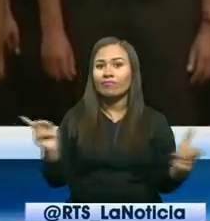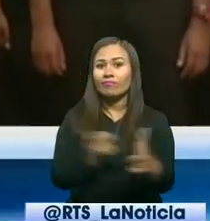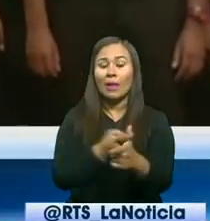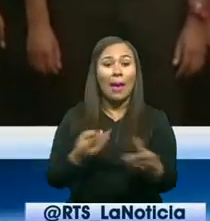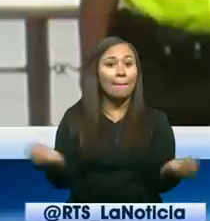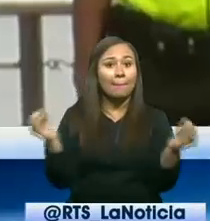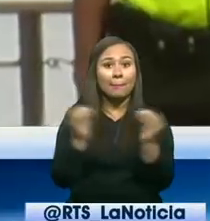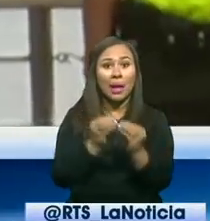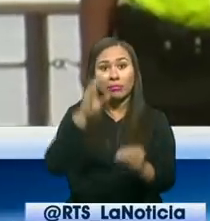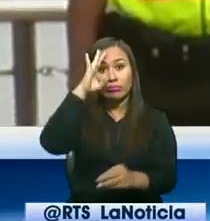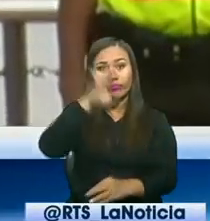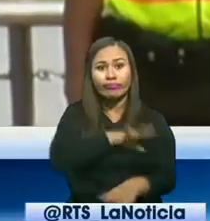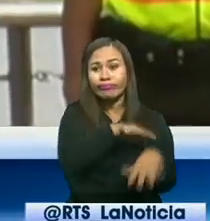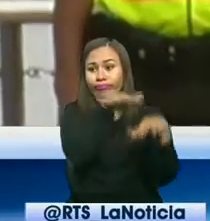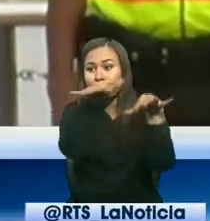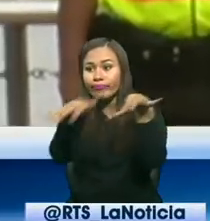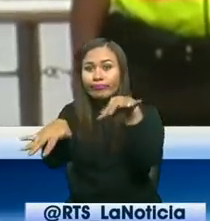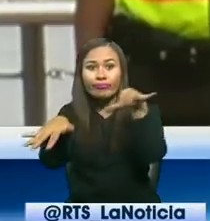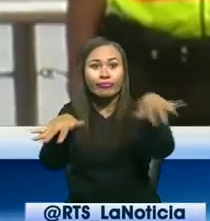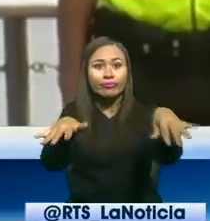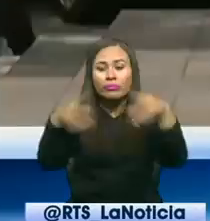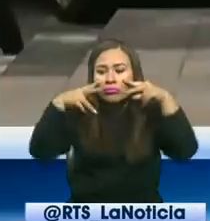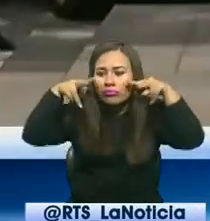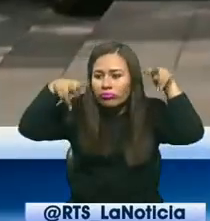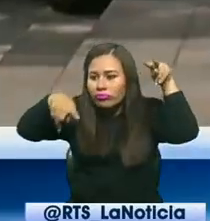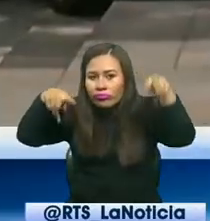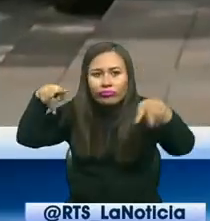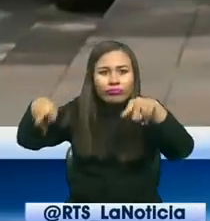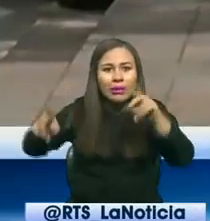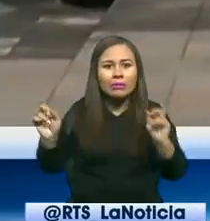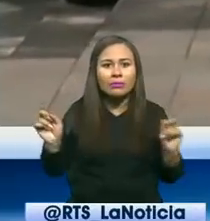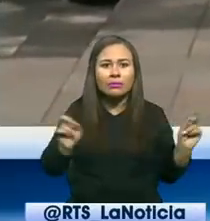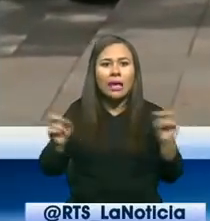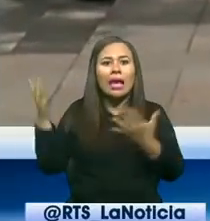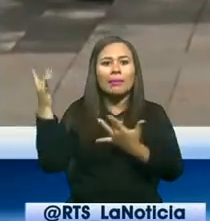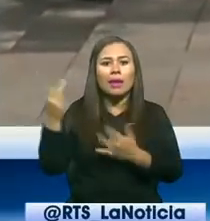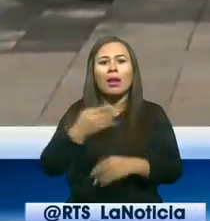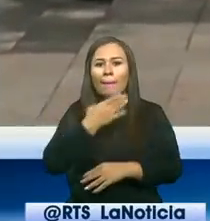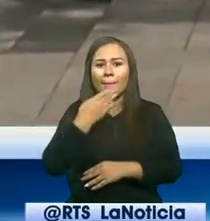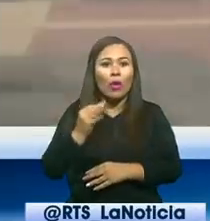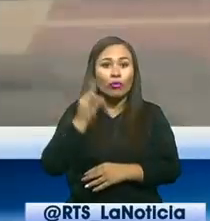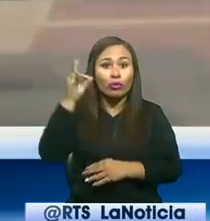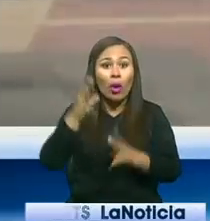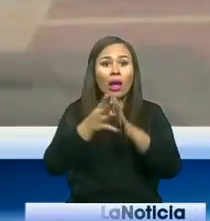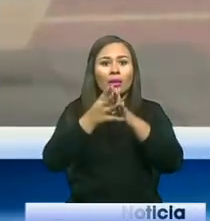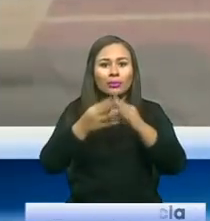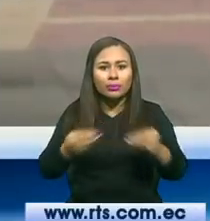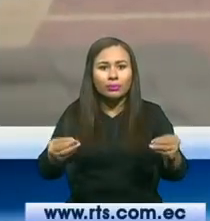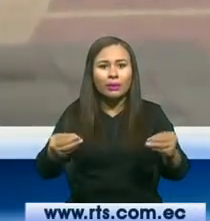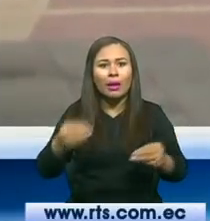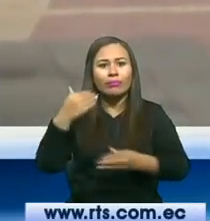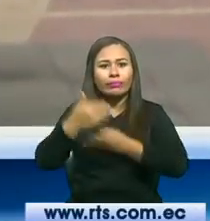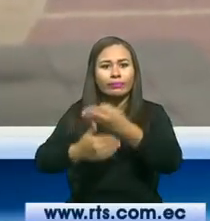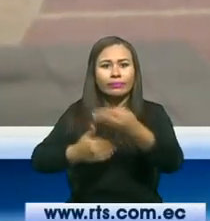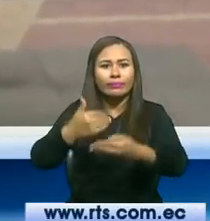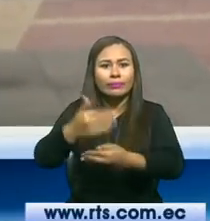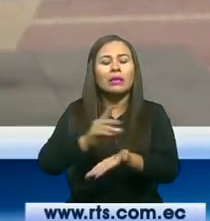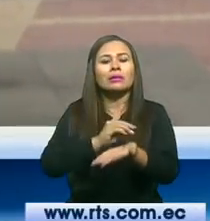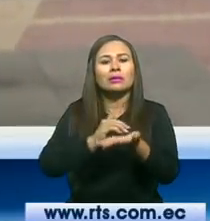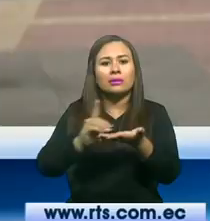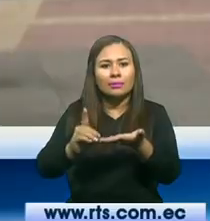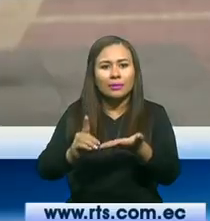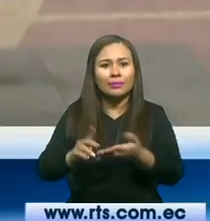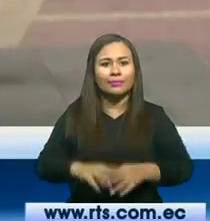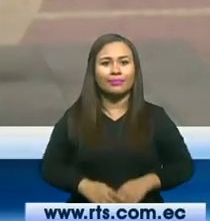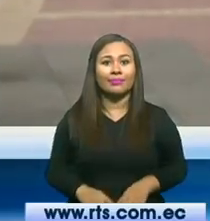que vigilarán en puntos estratégicos, y de esa manera esperan obtener mejores resultados en las próximas semanas.